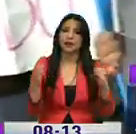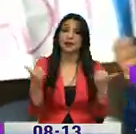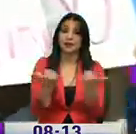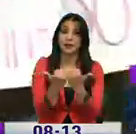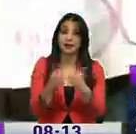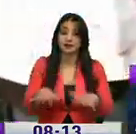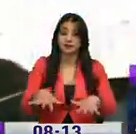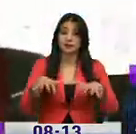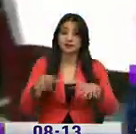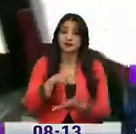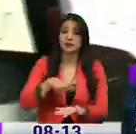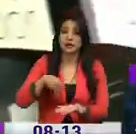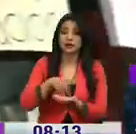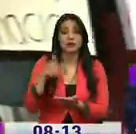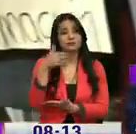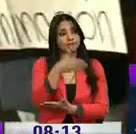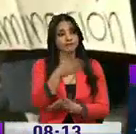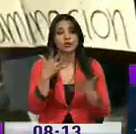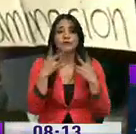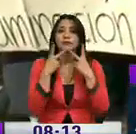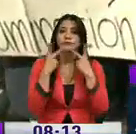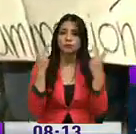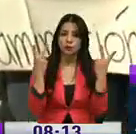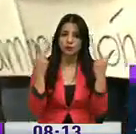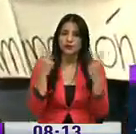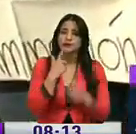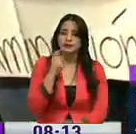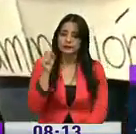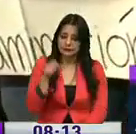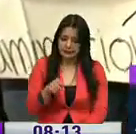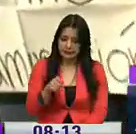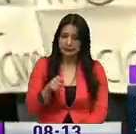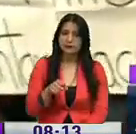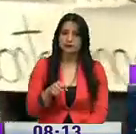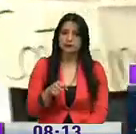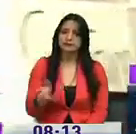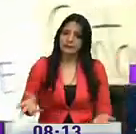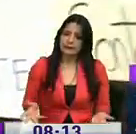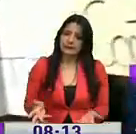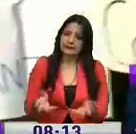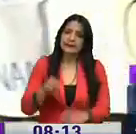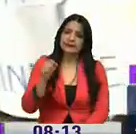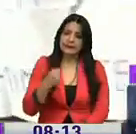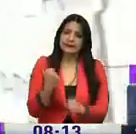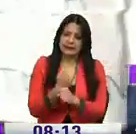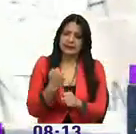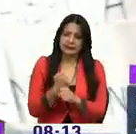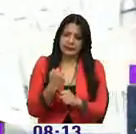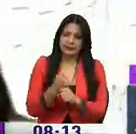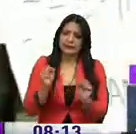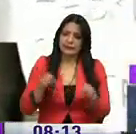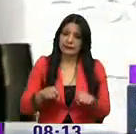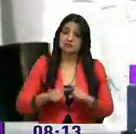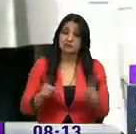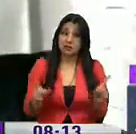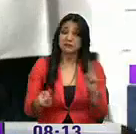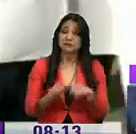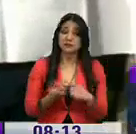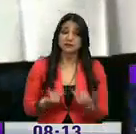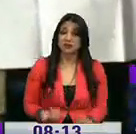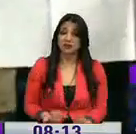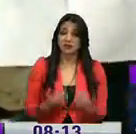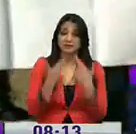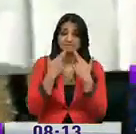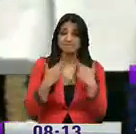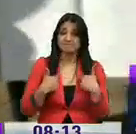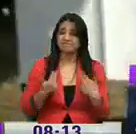han enviado a la EMOV, en donde nos han dado un aliciente que iban a trabajar por nuestra comunidad. Pero lamentablemente